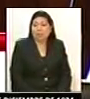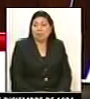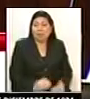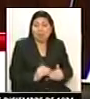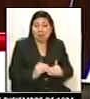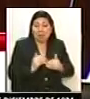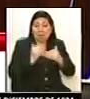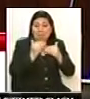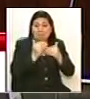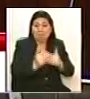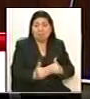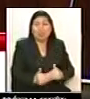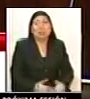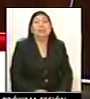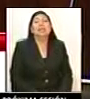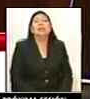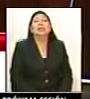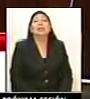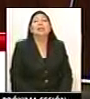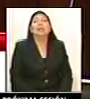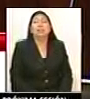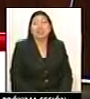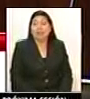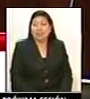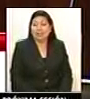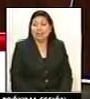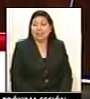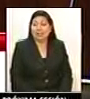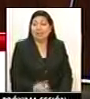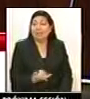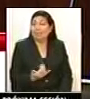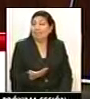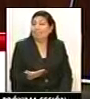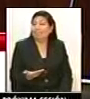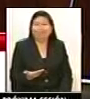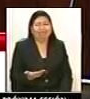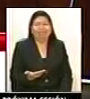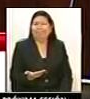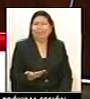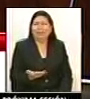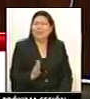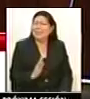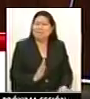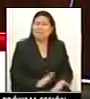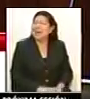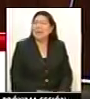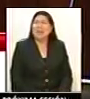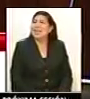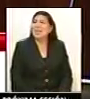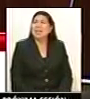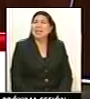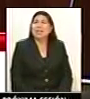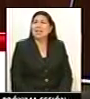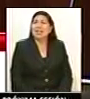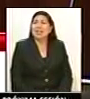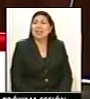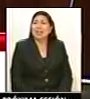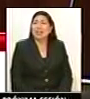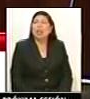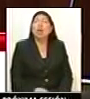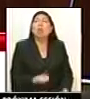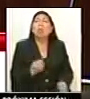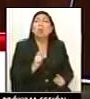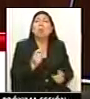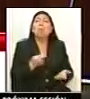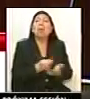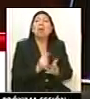ampliar las exoneraciones, prorrogarlas. Y eso me parece ya una incoherencia. Ahora, hablemos de exoneraciones,